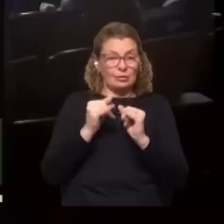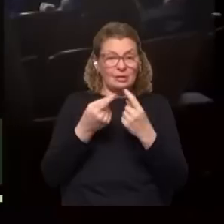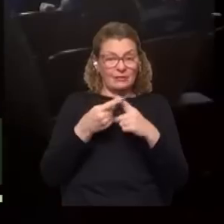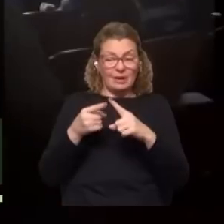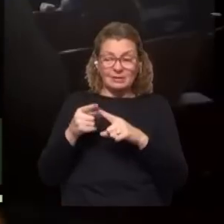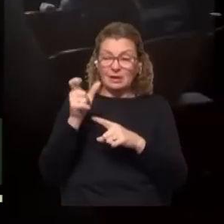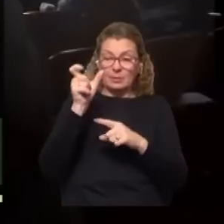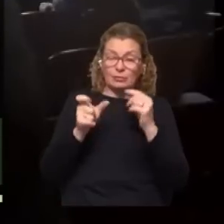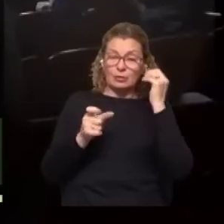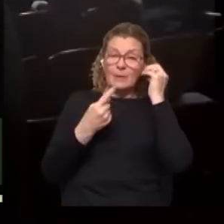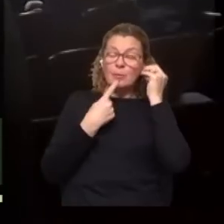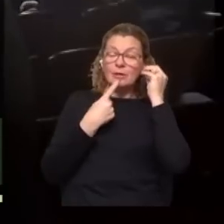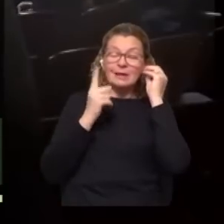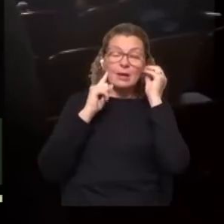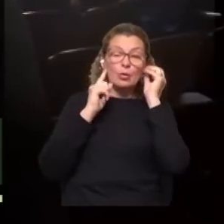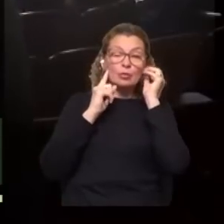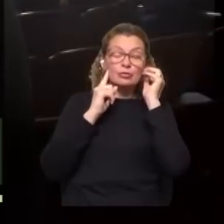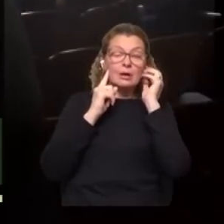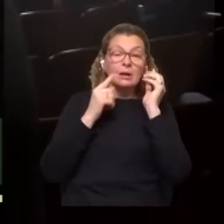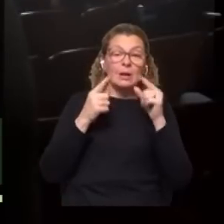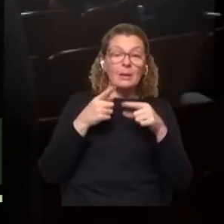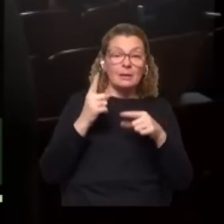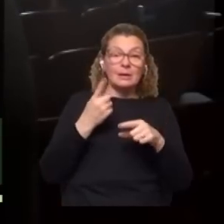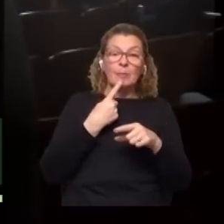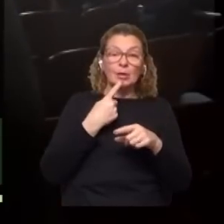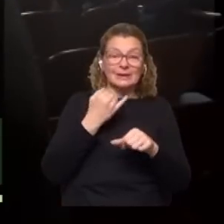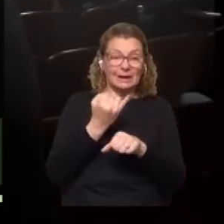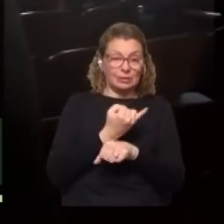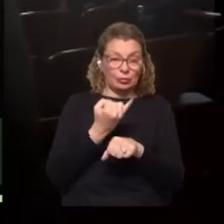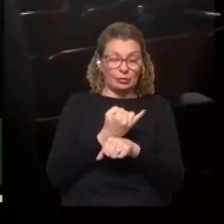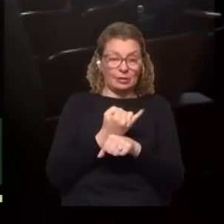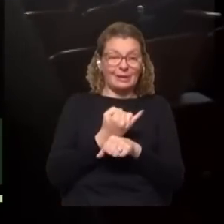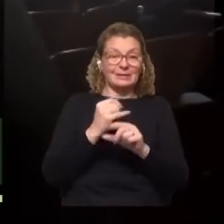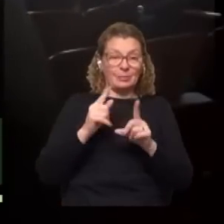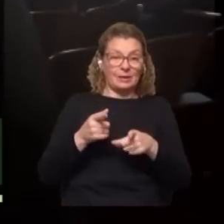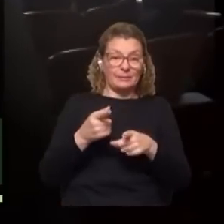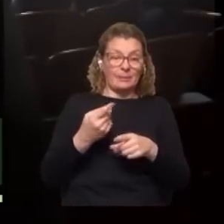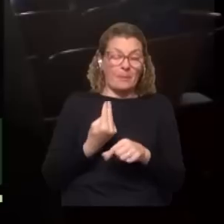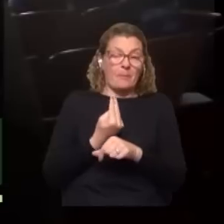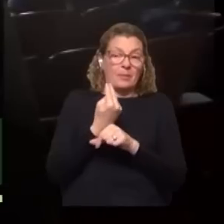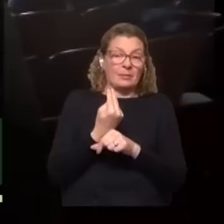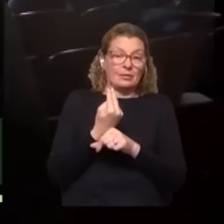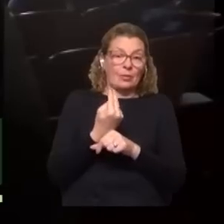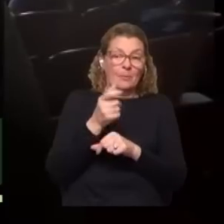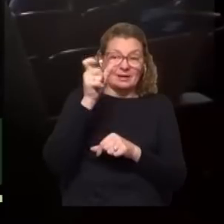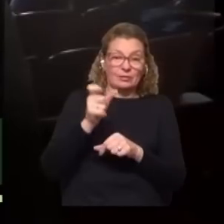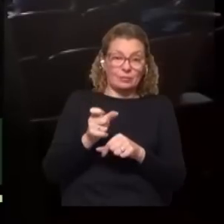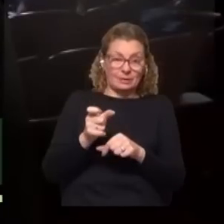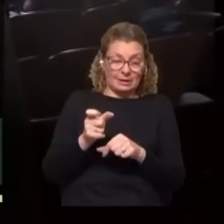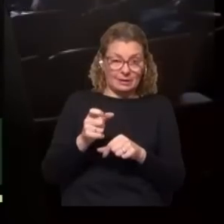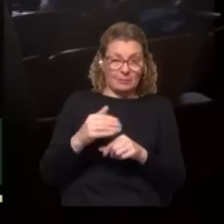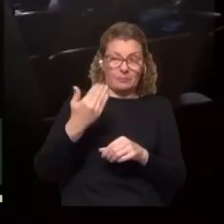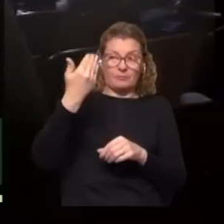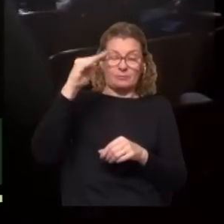distintas voces políticas se escuchan en los medios y por otro lado la política institucional la política institucional permite que haya actores que sean